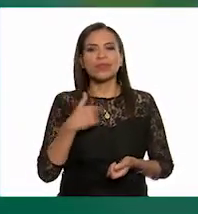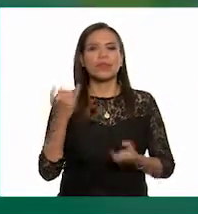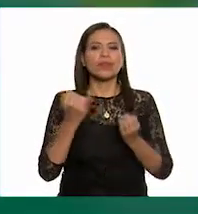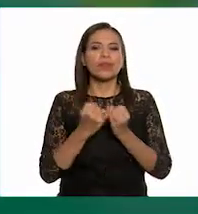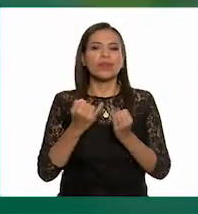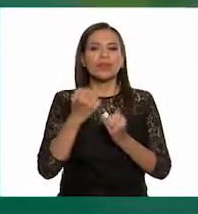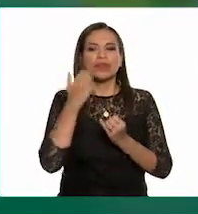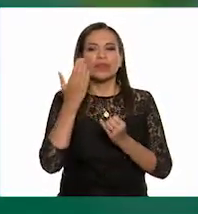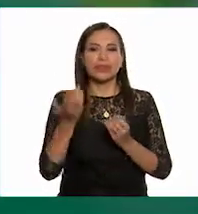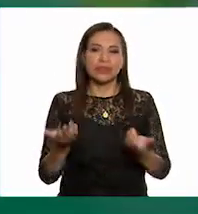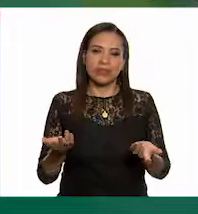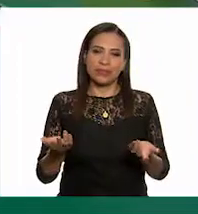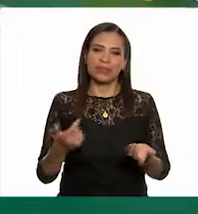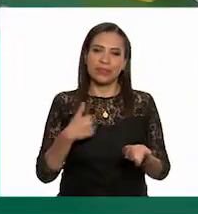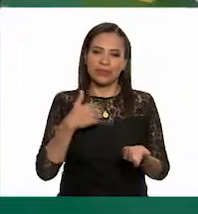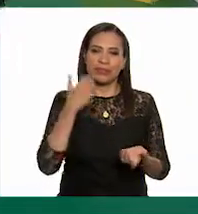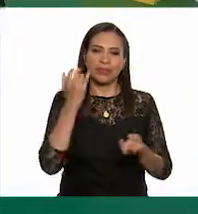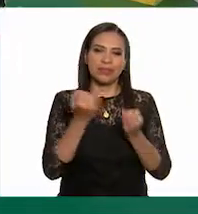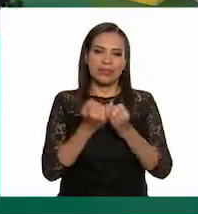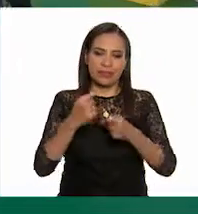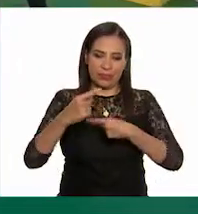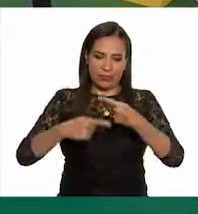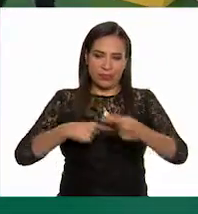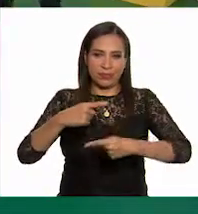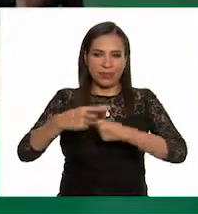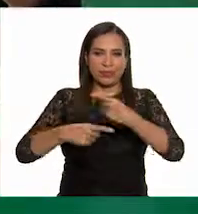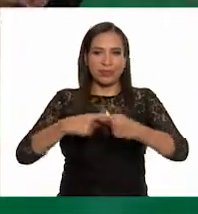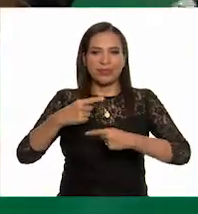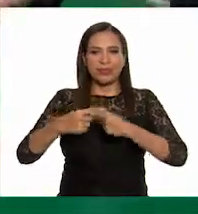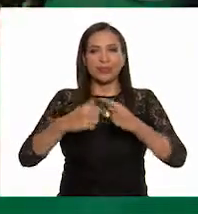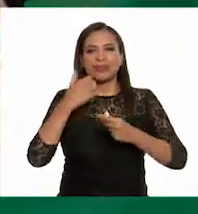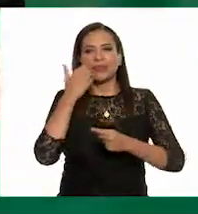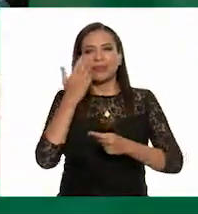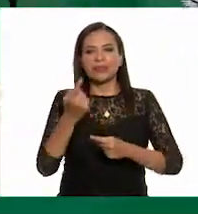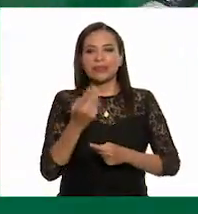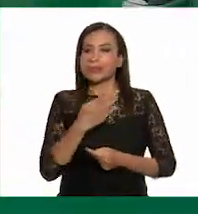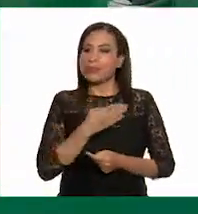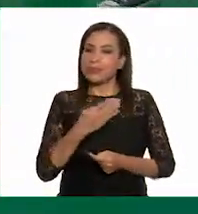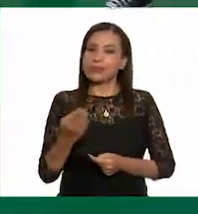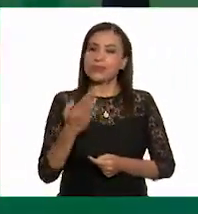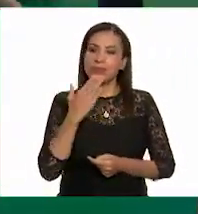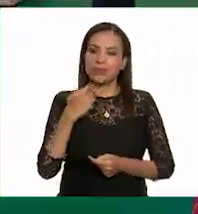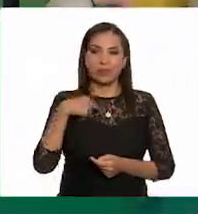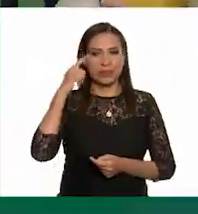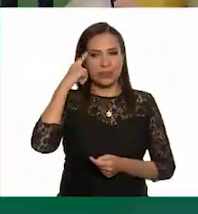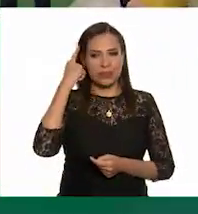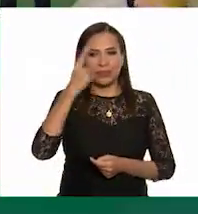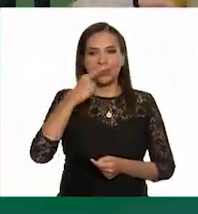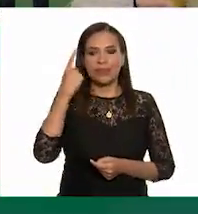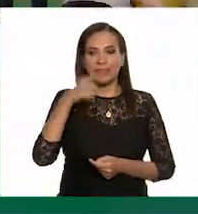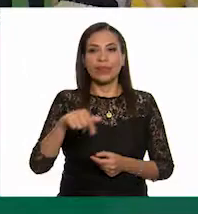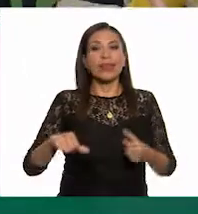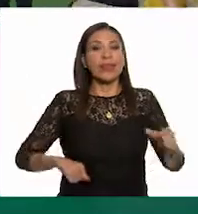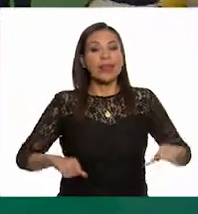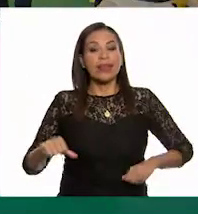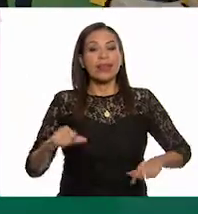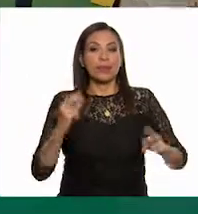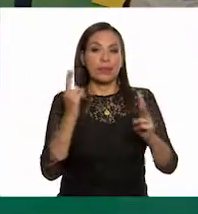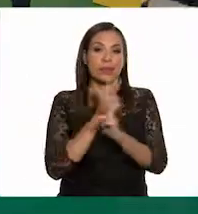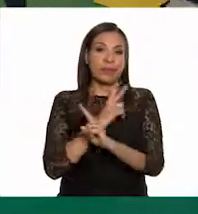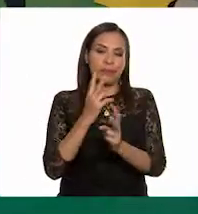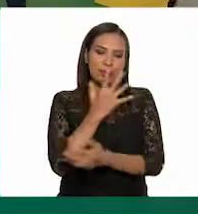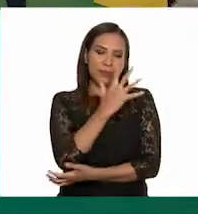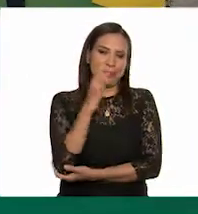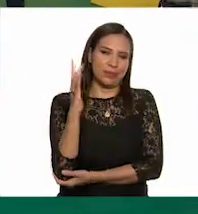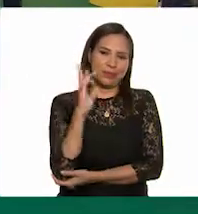quiero! ¿Cómo de que no? ¡Yo también quiero rodar! ¡Qué bárbaro! ¡Qué bien! Ya está, me mareé. Ay. Hacer actividades al aire libre